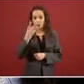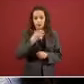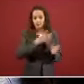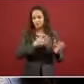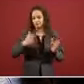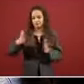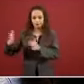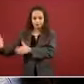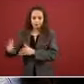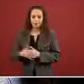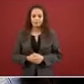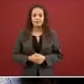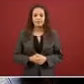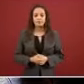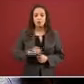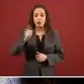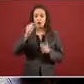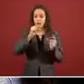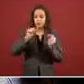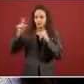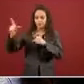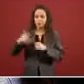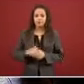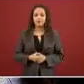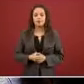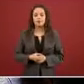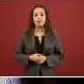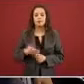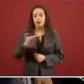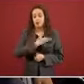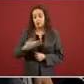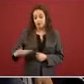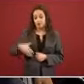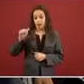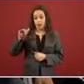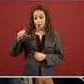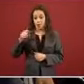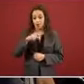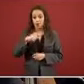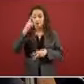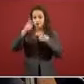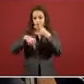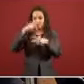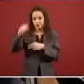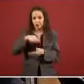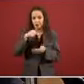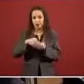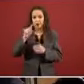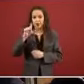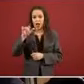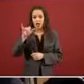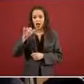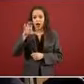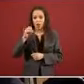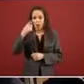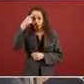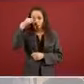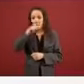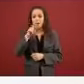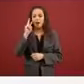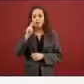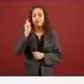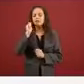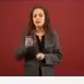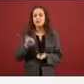aquí el señor presidente nos acompañó en Tlaxiaco a inaugurar el hospital, y ahí se le mostró, porque ese día también se inauguró de